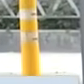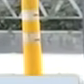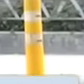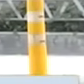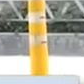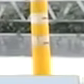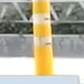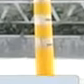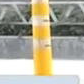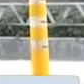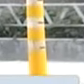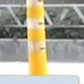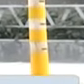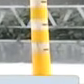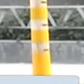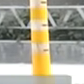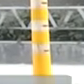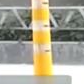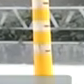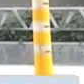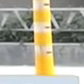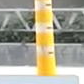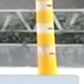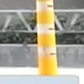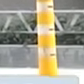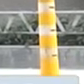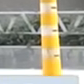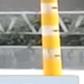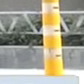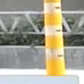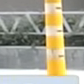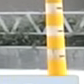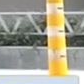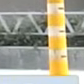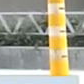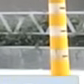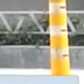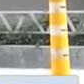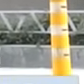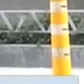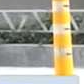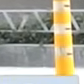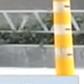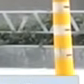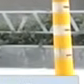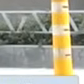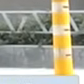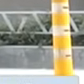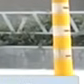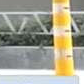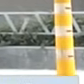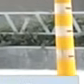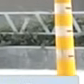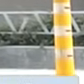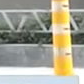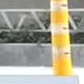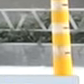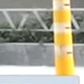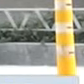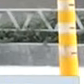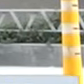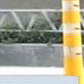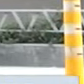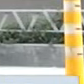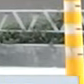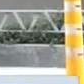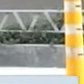Están sanos, están socializados. Fueron tal vez víctimas de maltrato, abandono o una